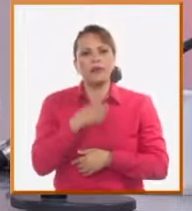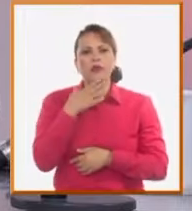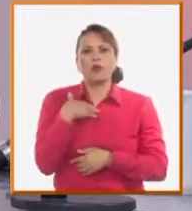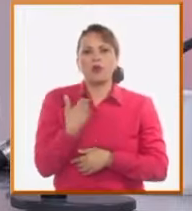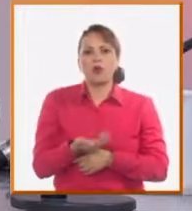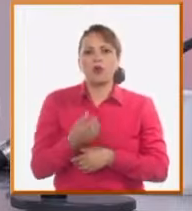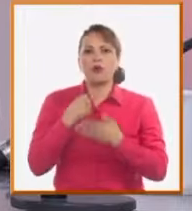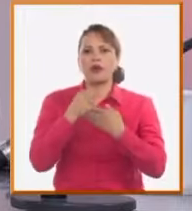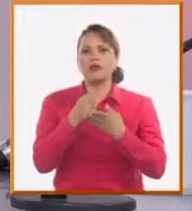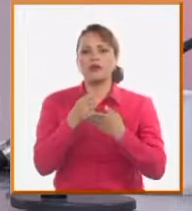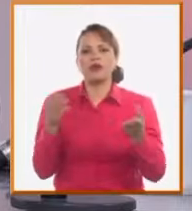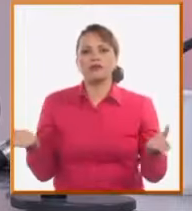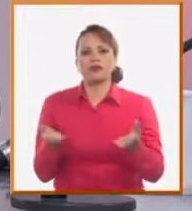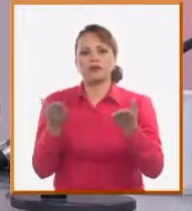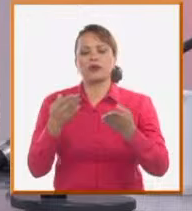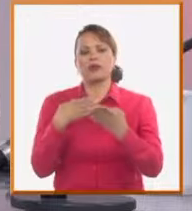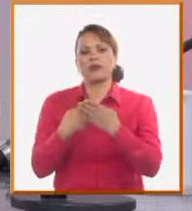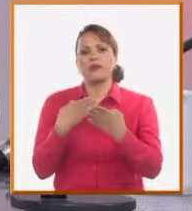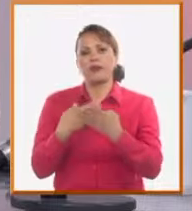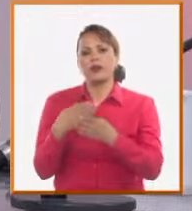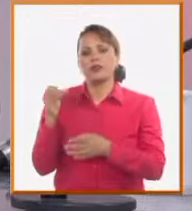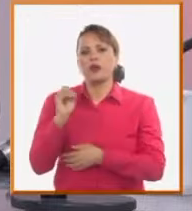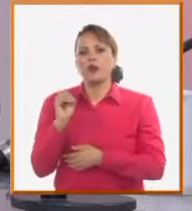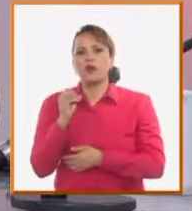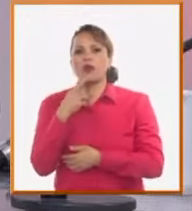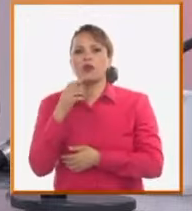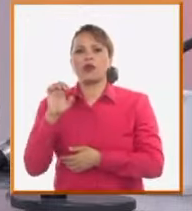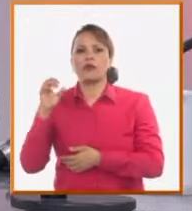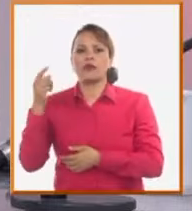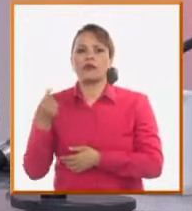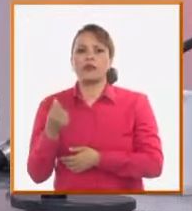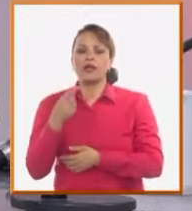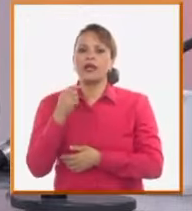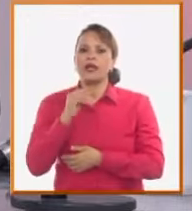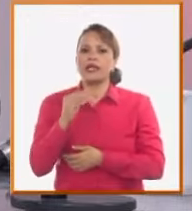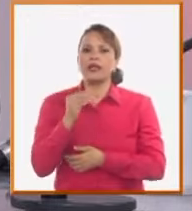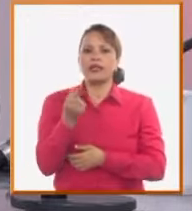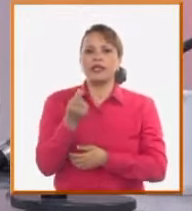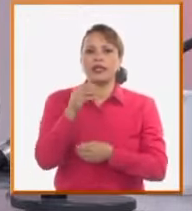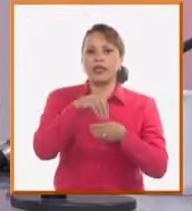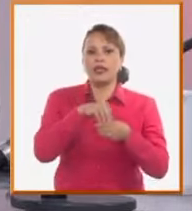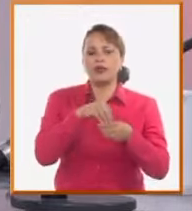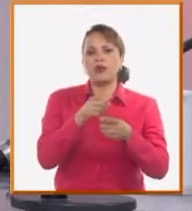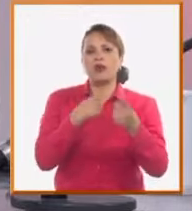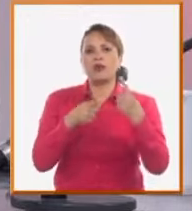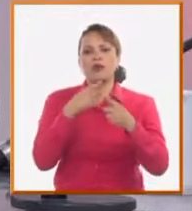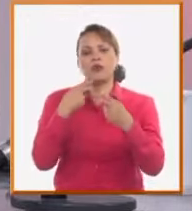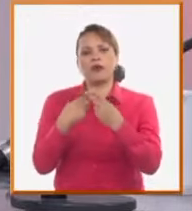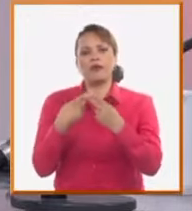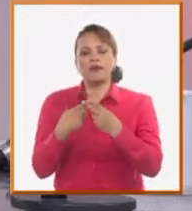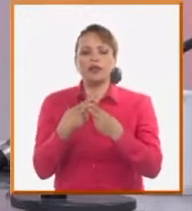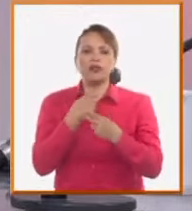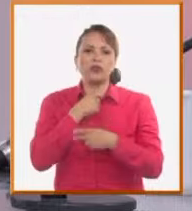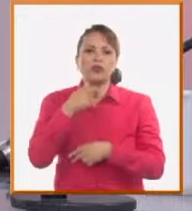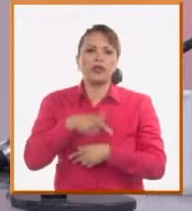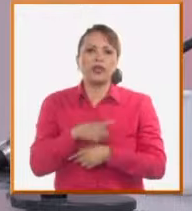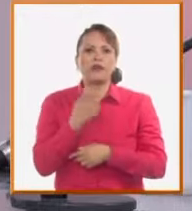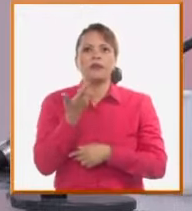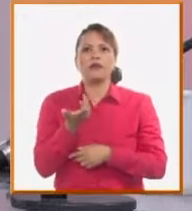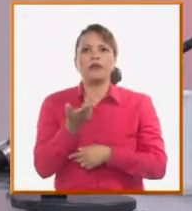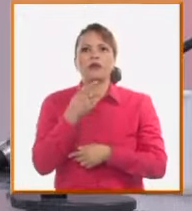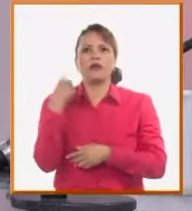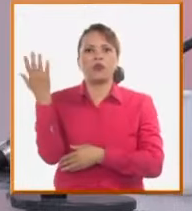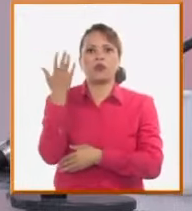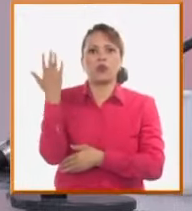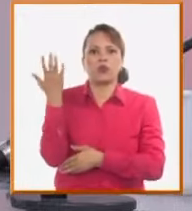en la recuperación de una entidad o un sector de la economía del seguro tras la ocurrencia de algún evento desfavorable, como pueden ser los huracanes